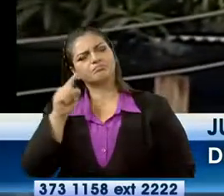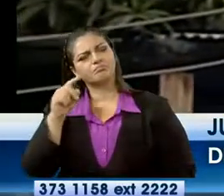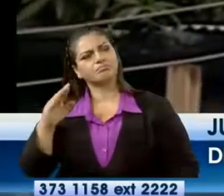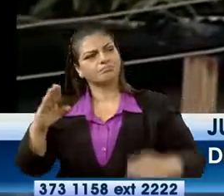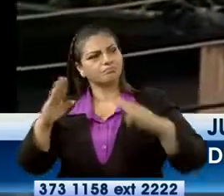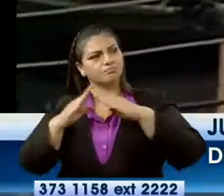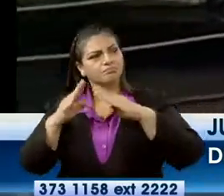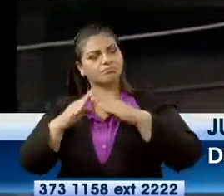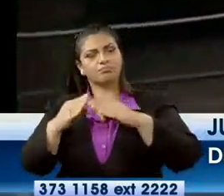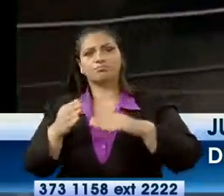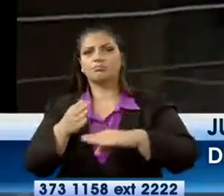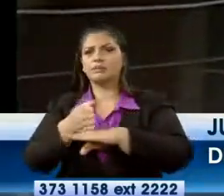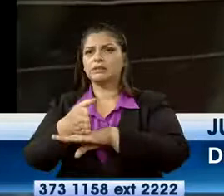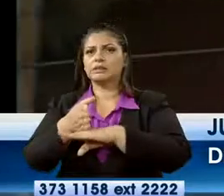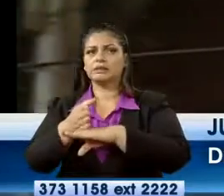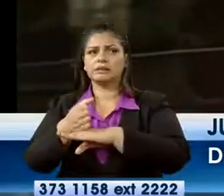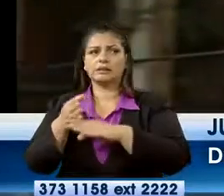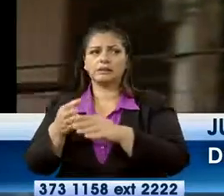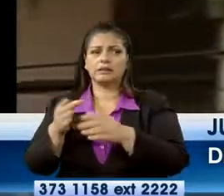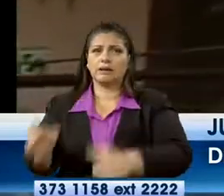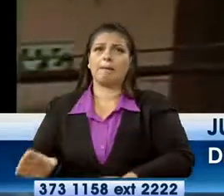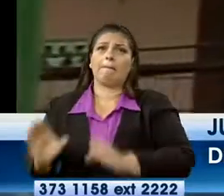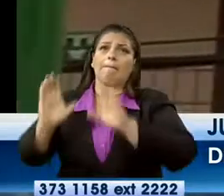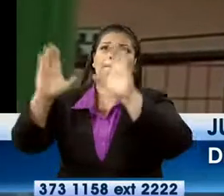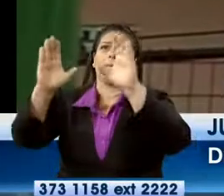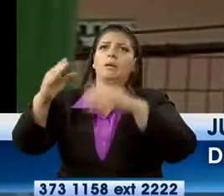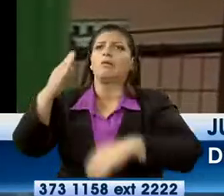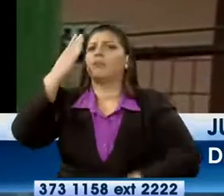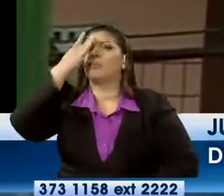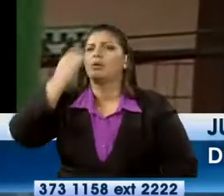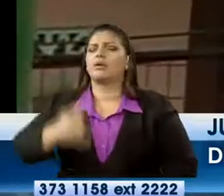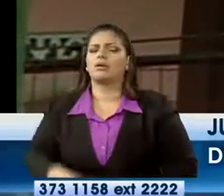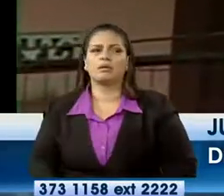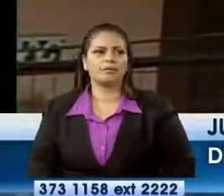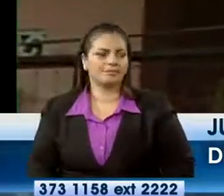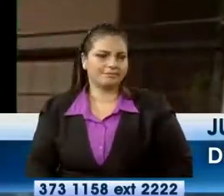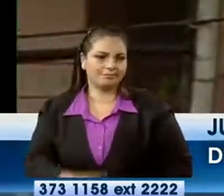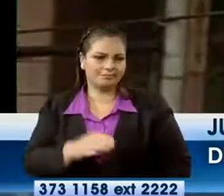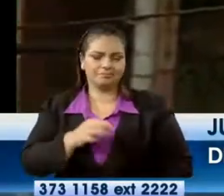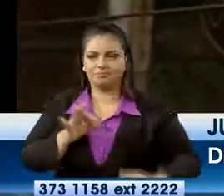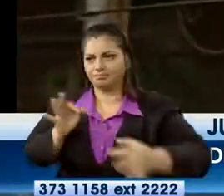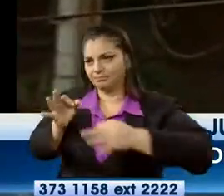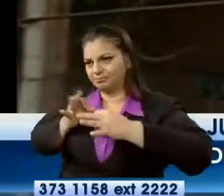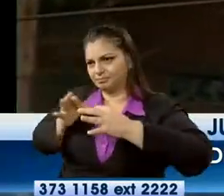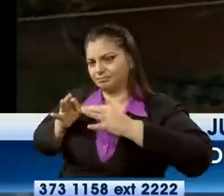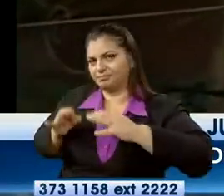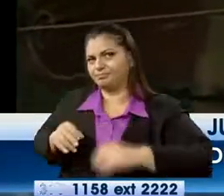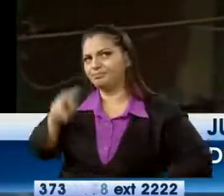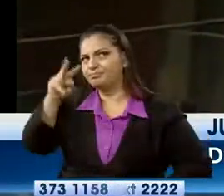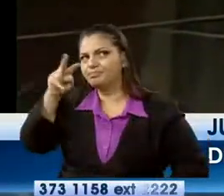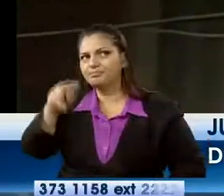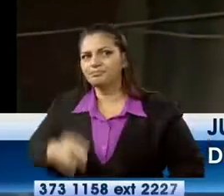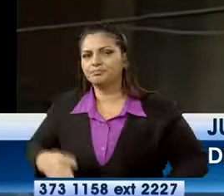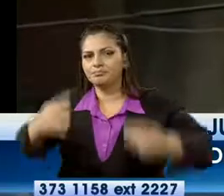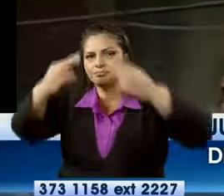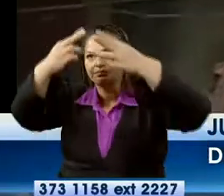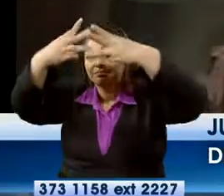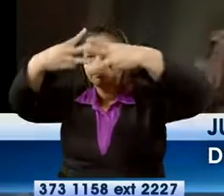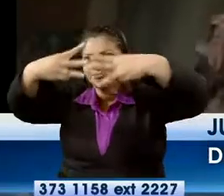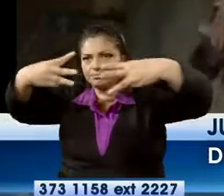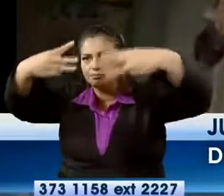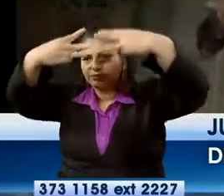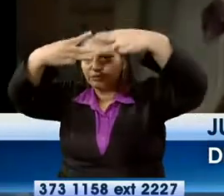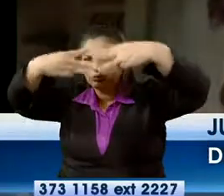para evitar que los cables toquen, hagan contacto. Sí, haciendo contacto, mira, ahí están esos tubos. Acompáñeme, vamos, usted y yo. Esos tubos de metal. A